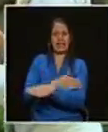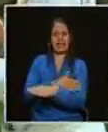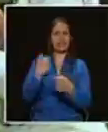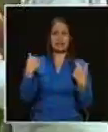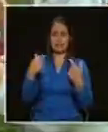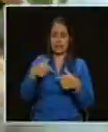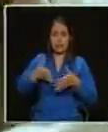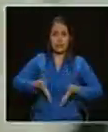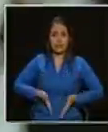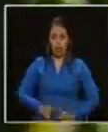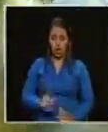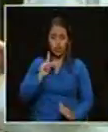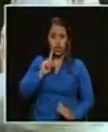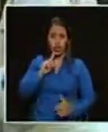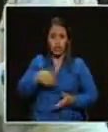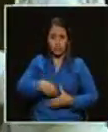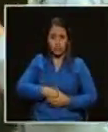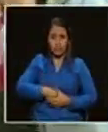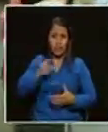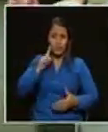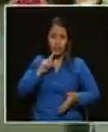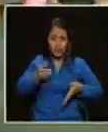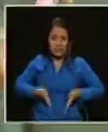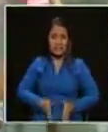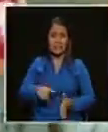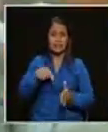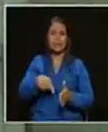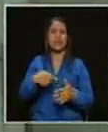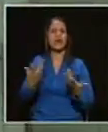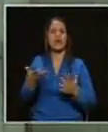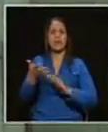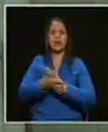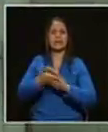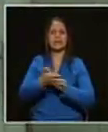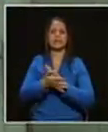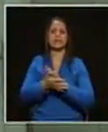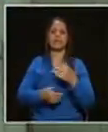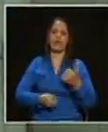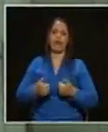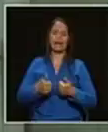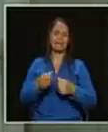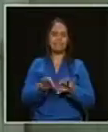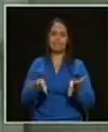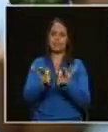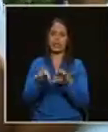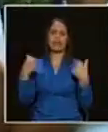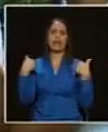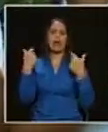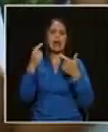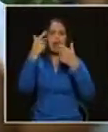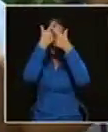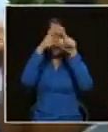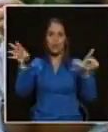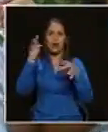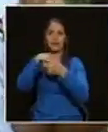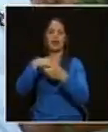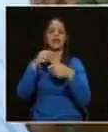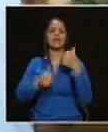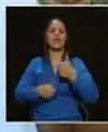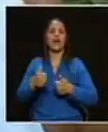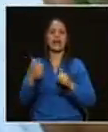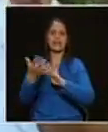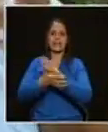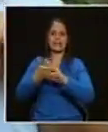la estrategia de desarrollo del lenguaje es la lengua de señas y cada país tiene su